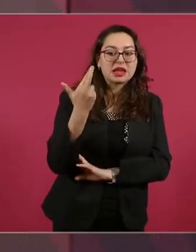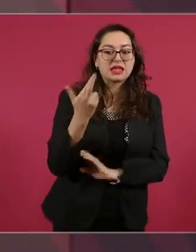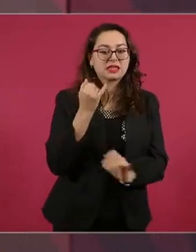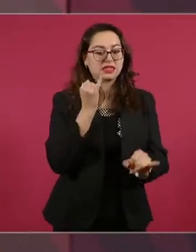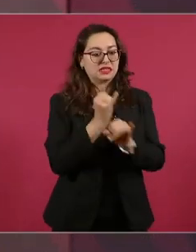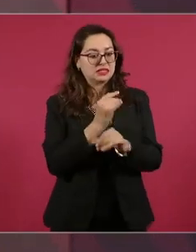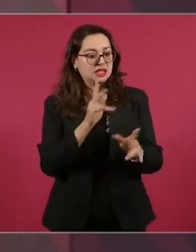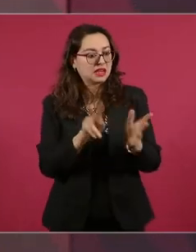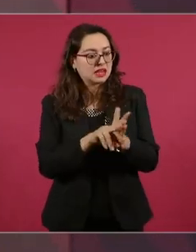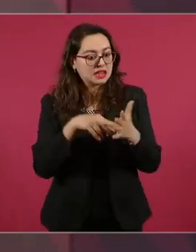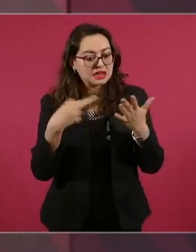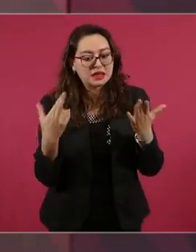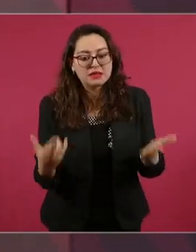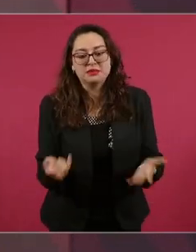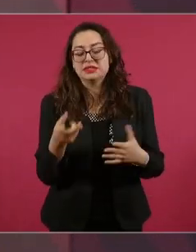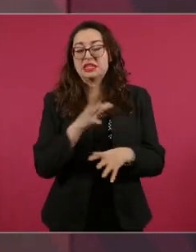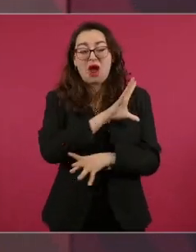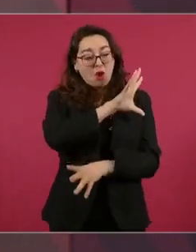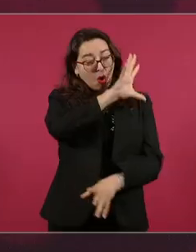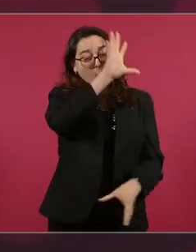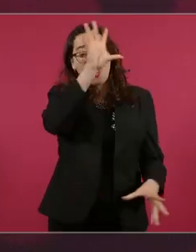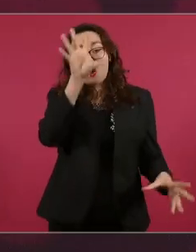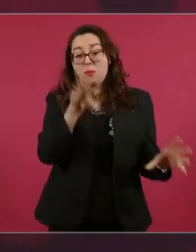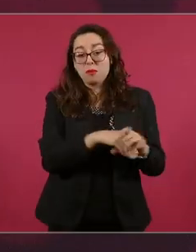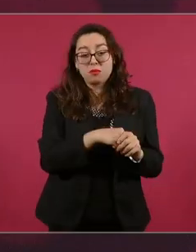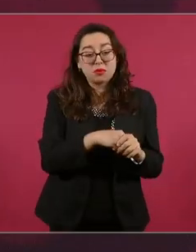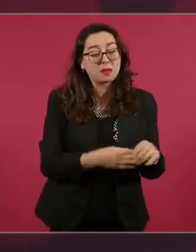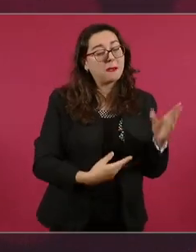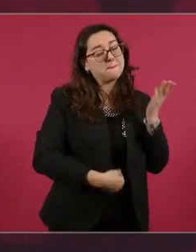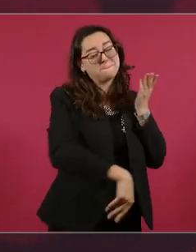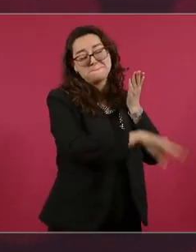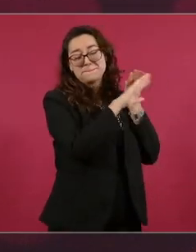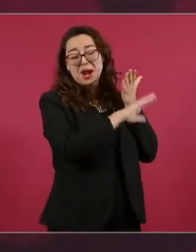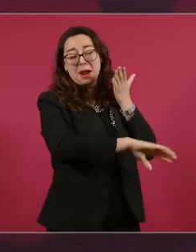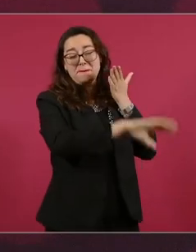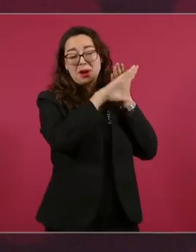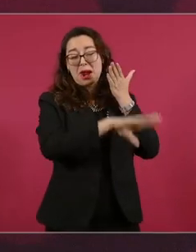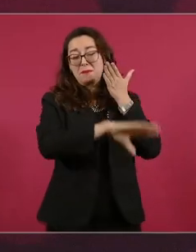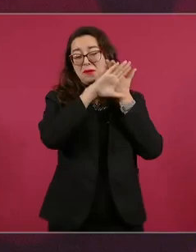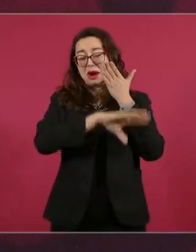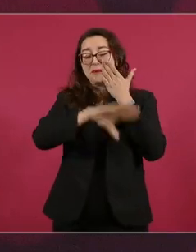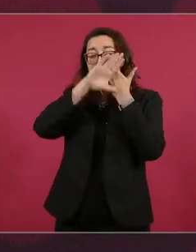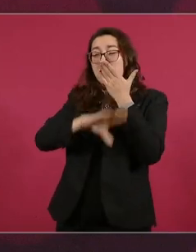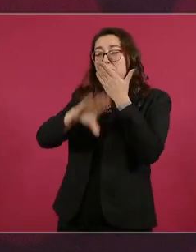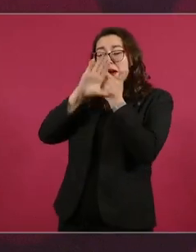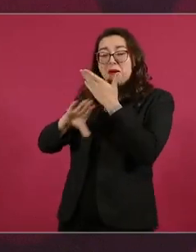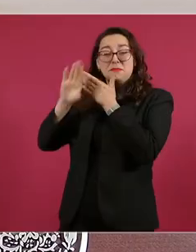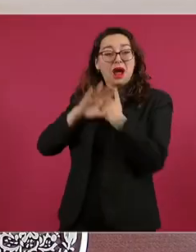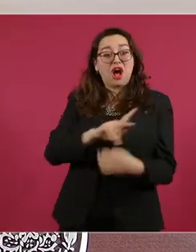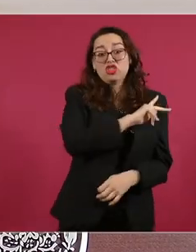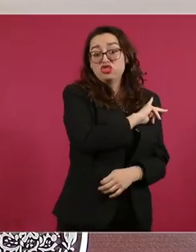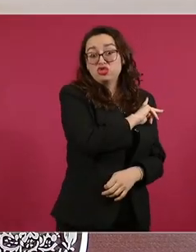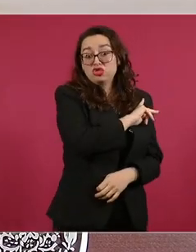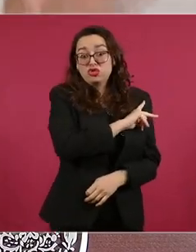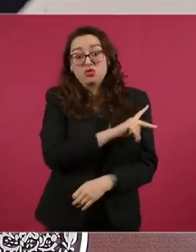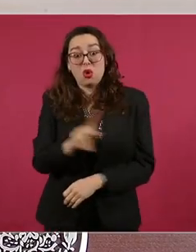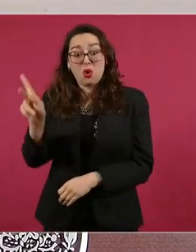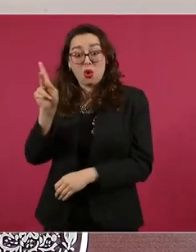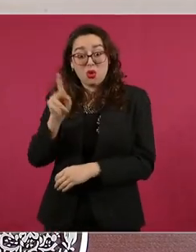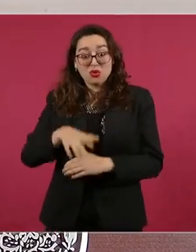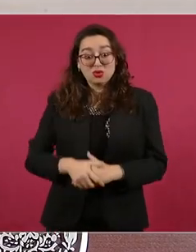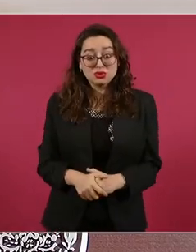las revistas, con honrosas excepciones, pero cuando digo honrosas excepciones, se